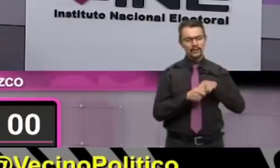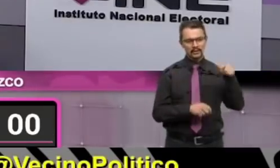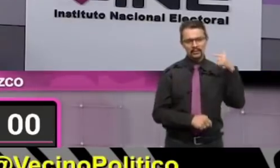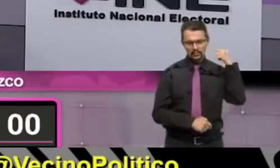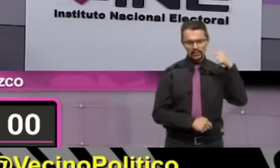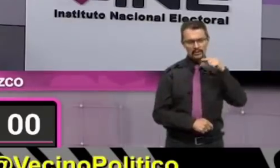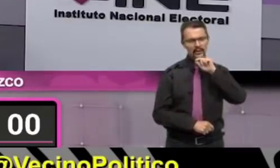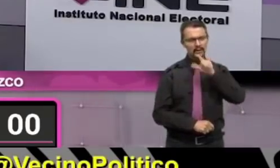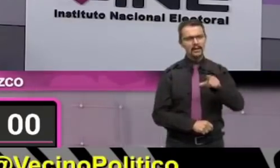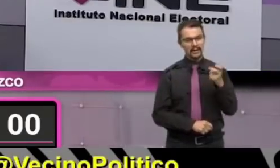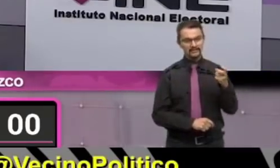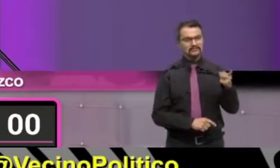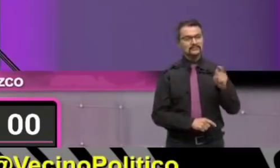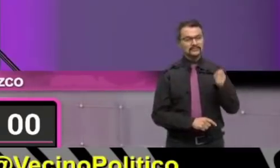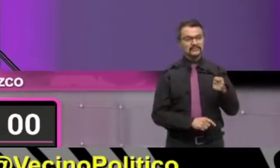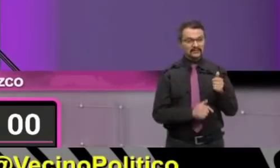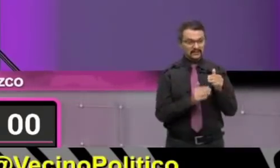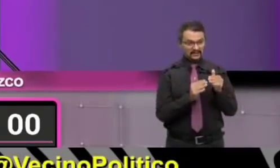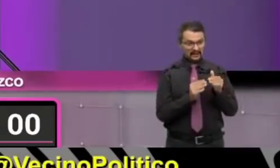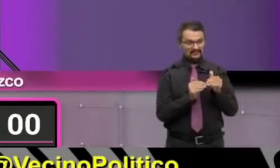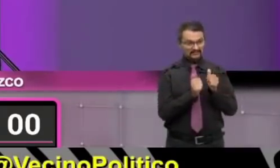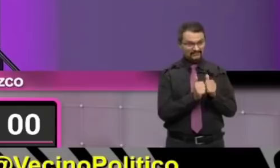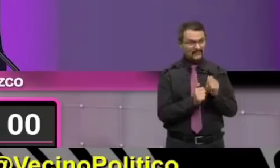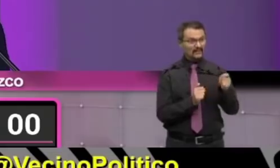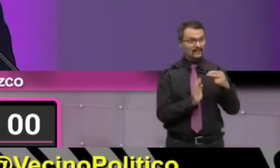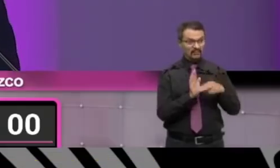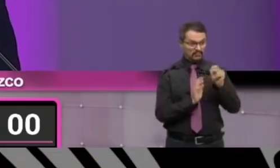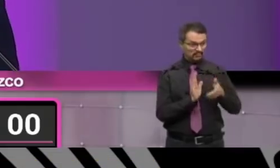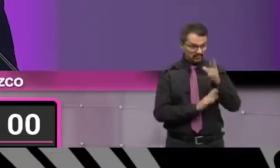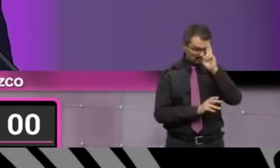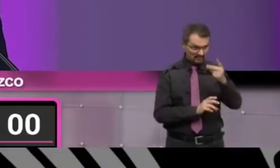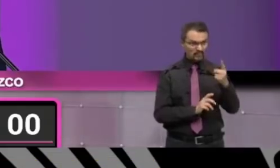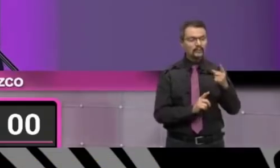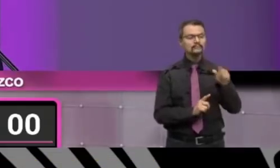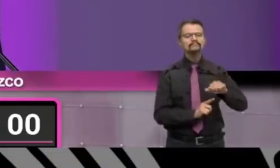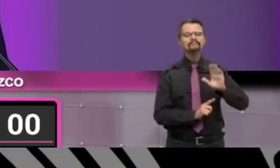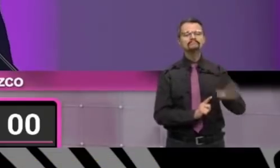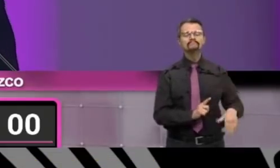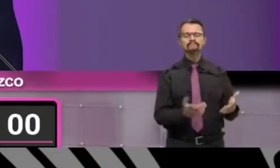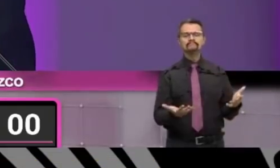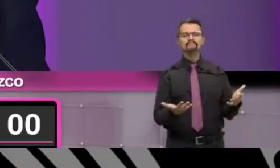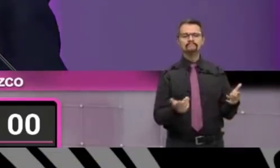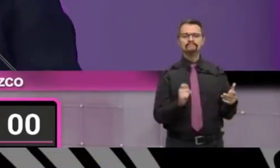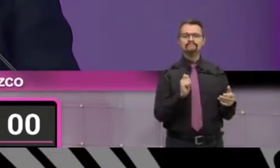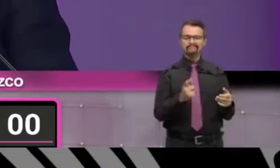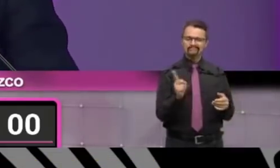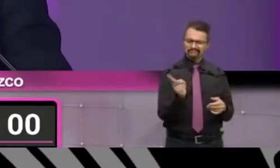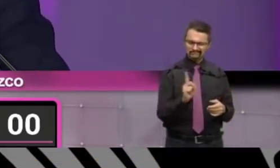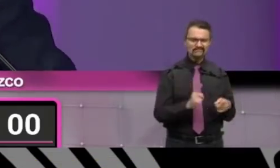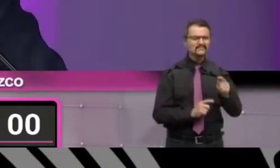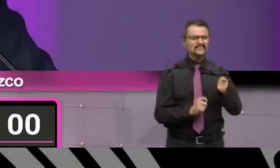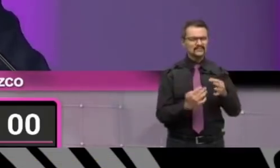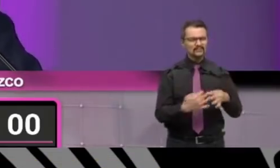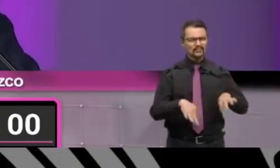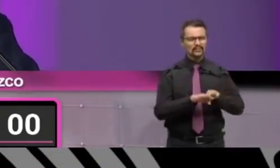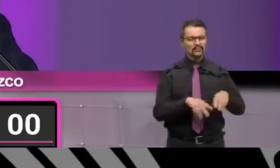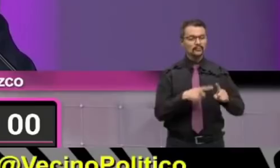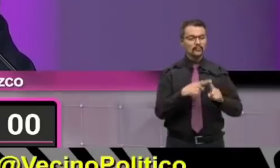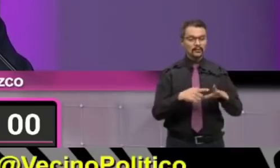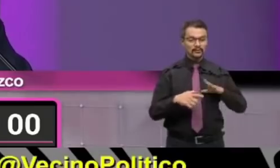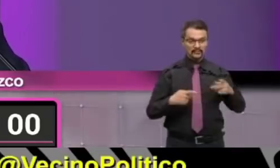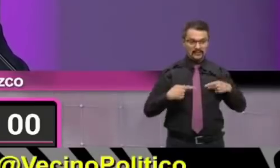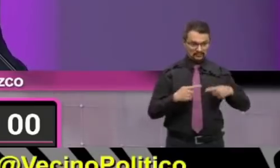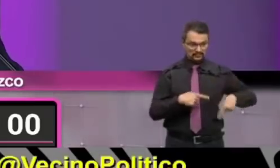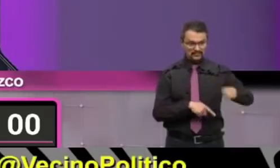O sea, había una tentación autoritaria por parte de la oposición para que fuera ese el enfoque. Entonces, considero que fue un trato en ese aspecto